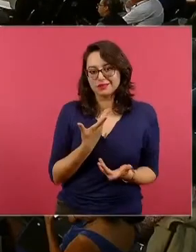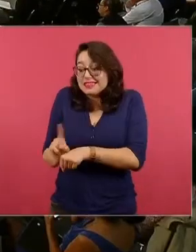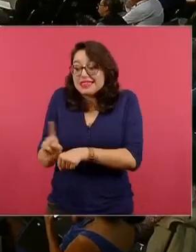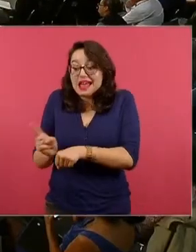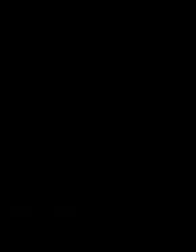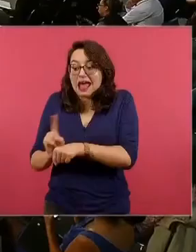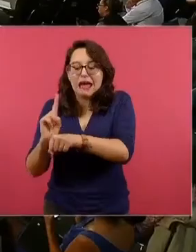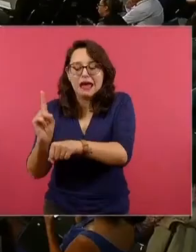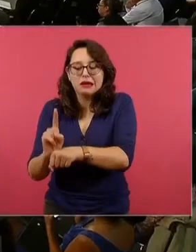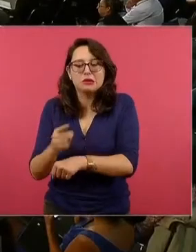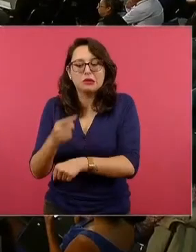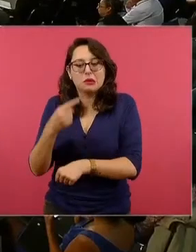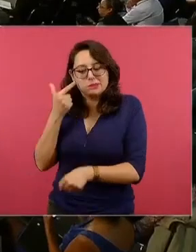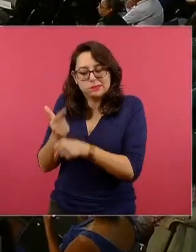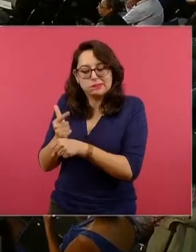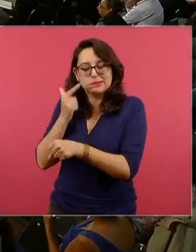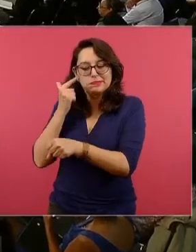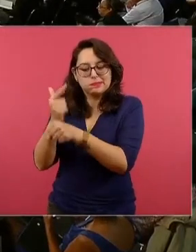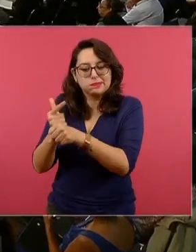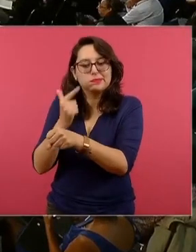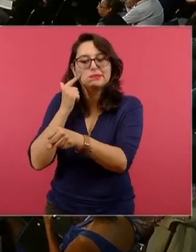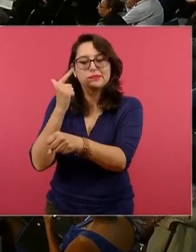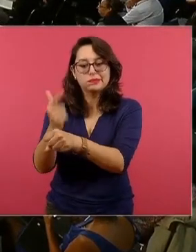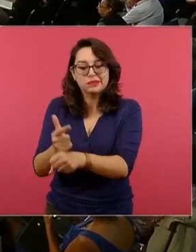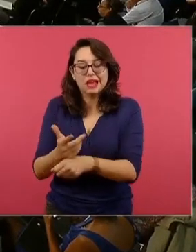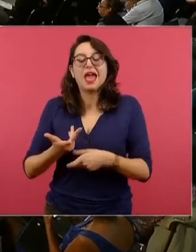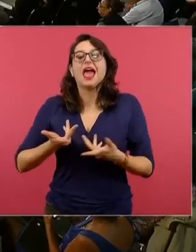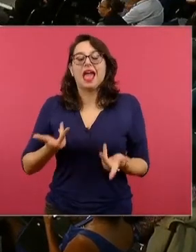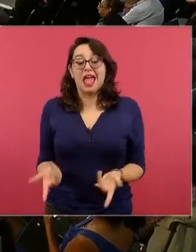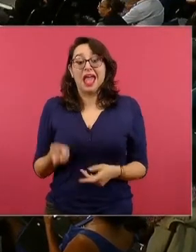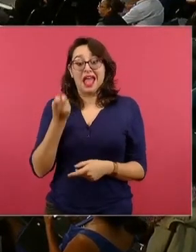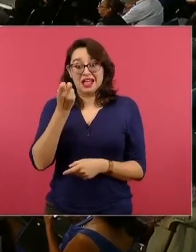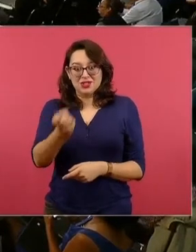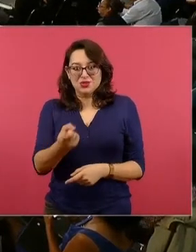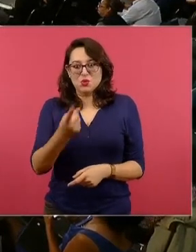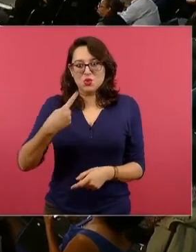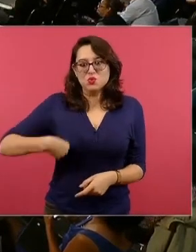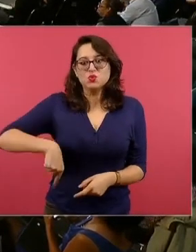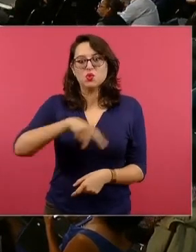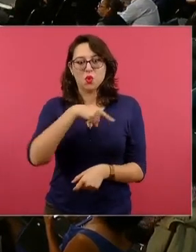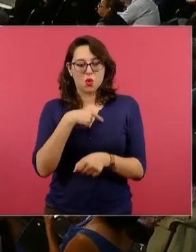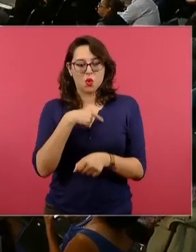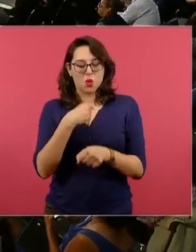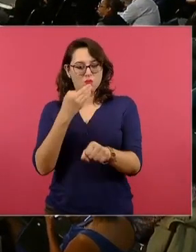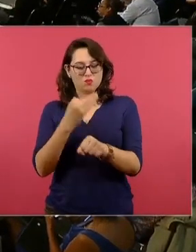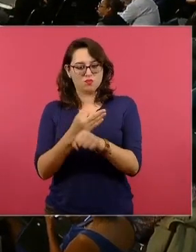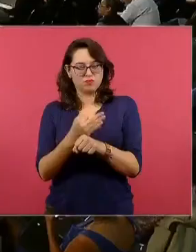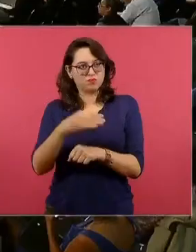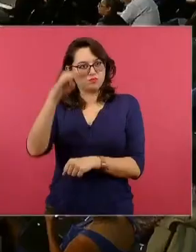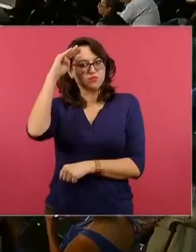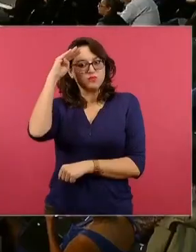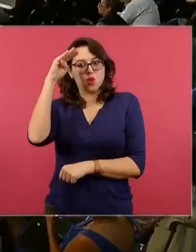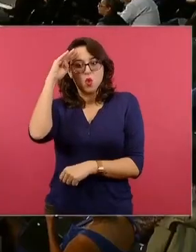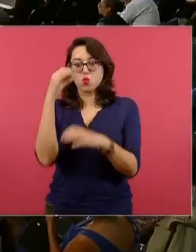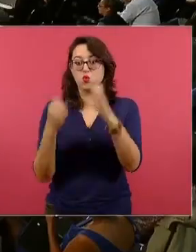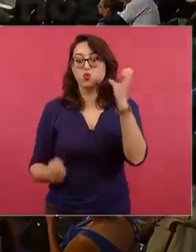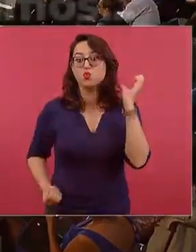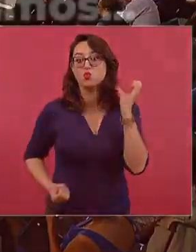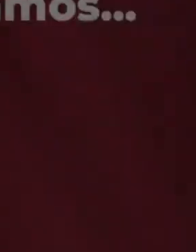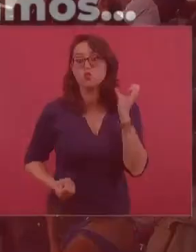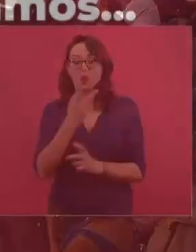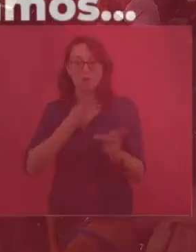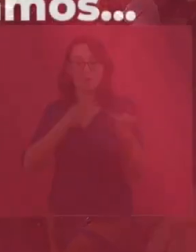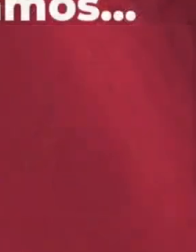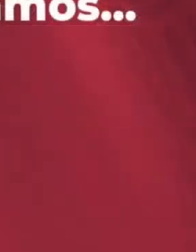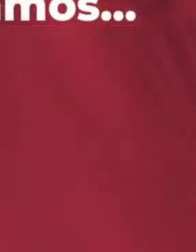este sentido, lo que estamos pensando, lo que estamos construyendo es un plan de estudios, un